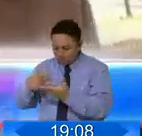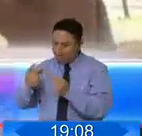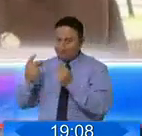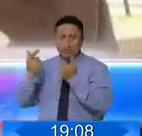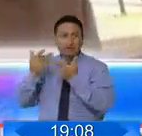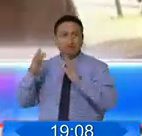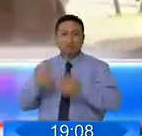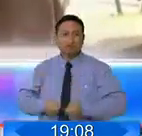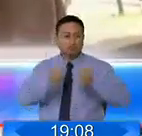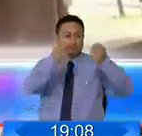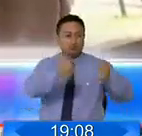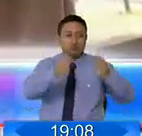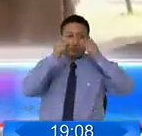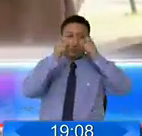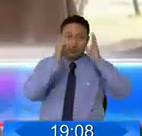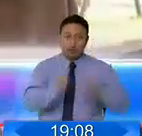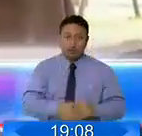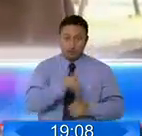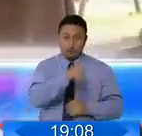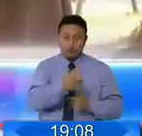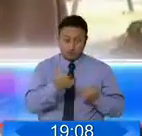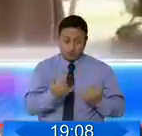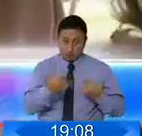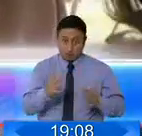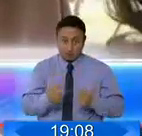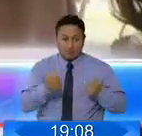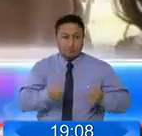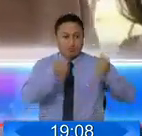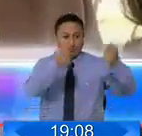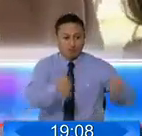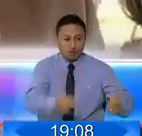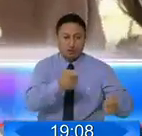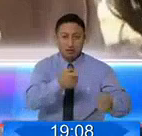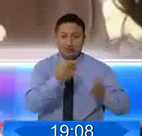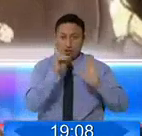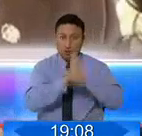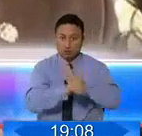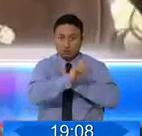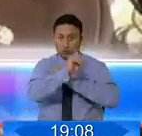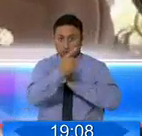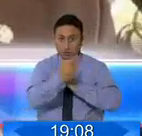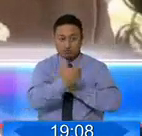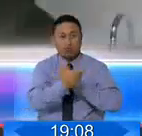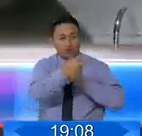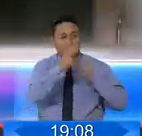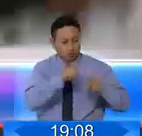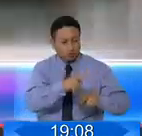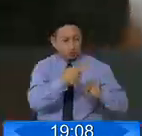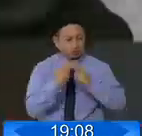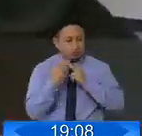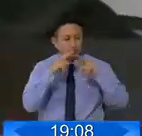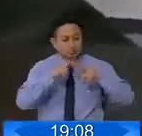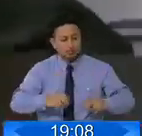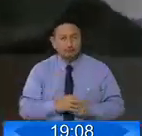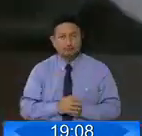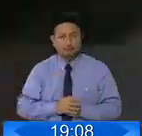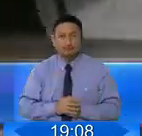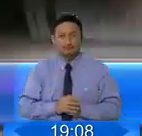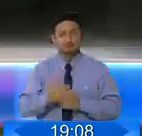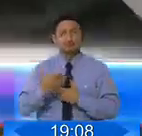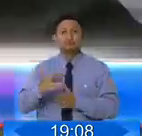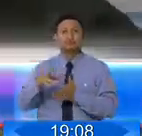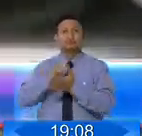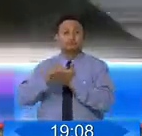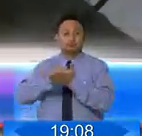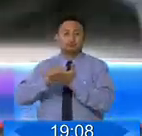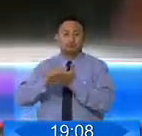ya a la señora fiscal subrogante, le acabo de entregar esta primera denuncia. Como se detalla en el escrito enviado